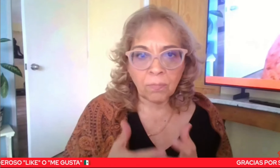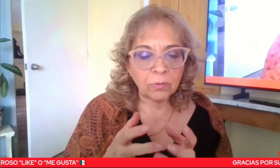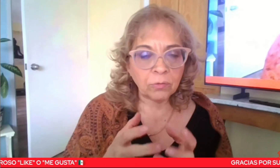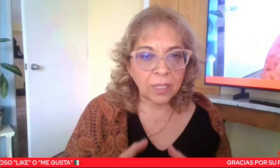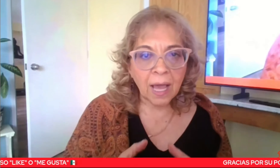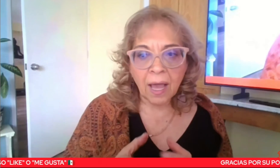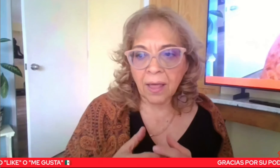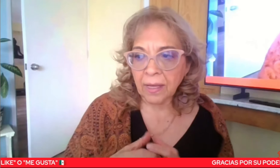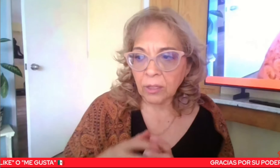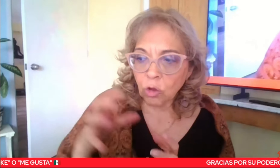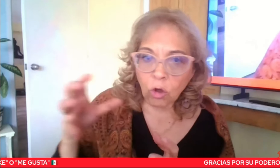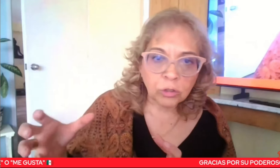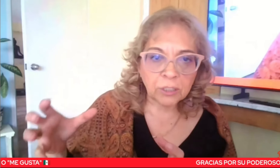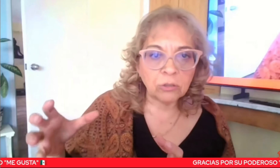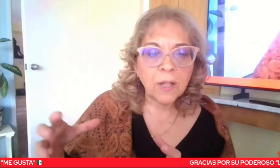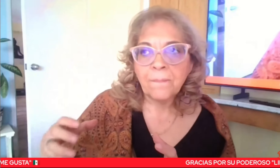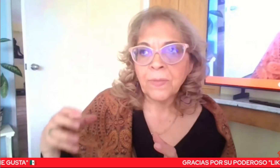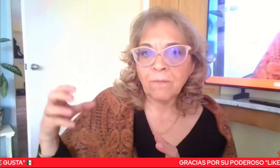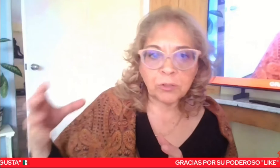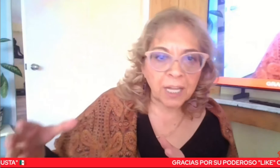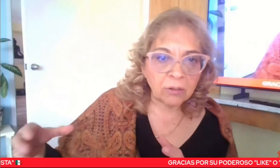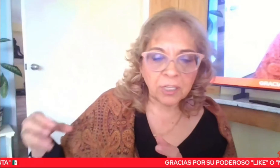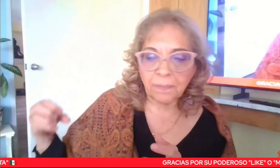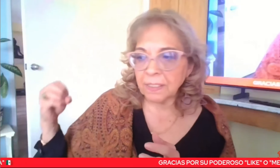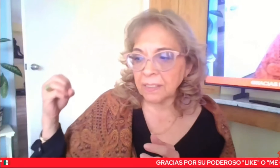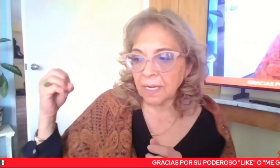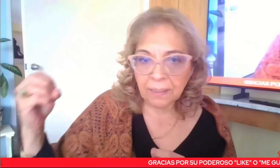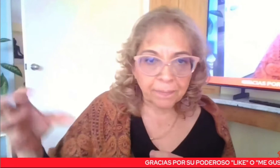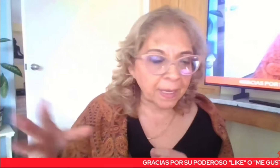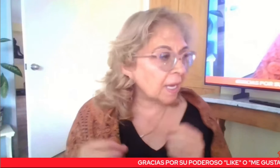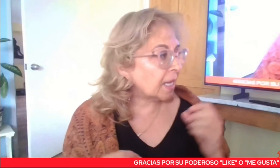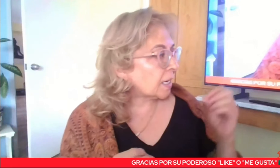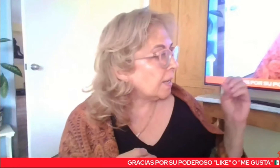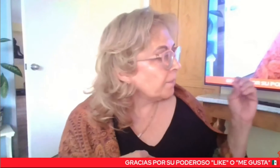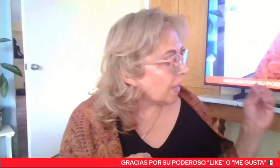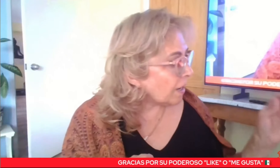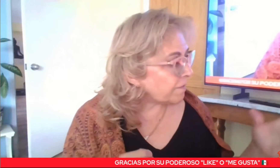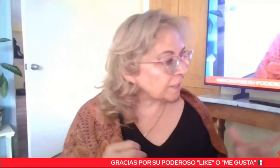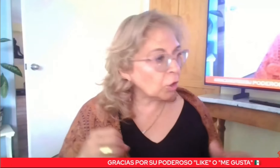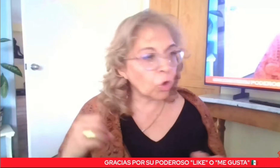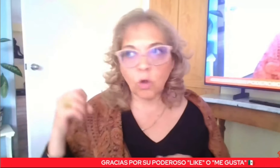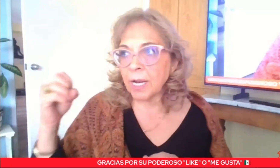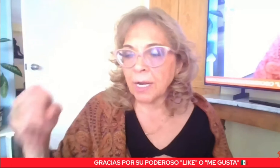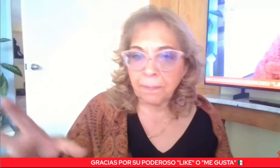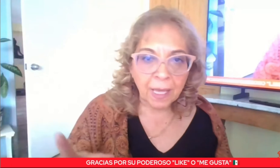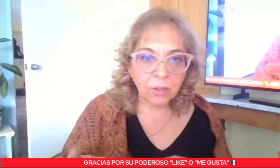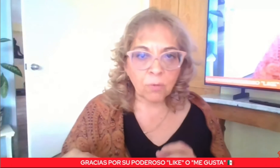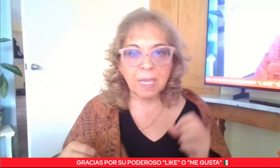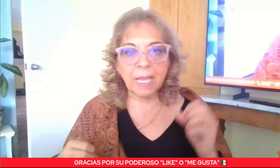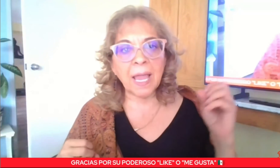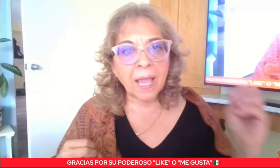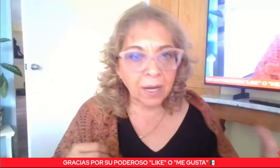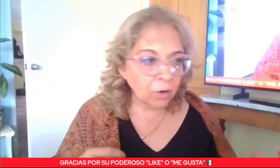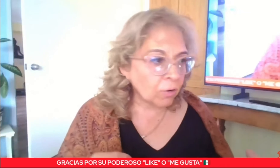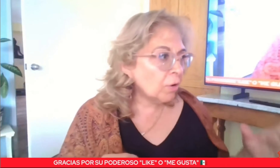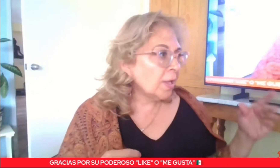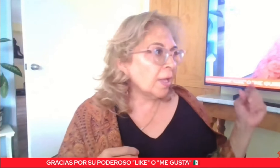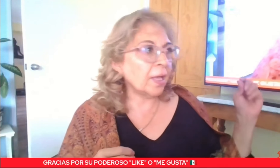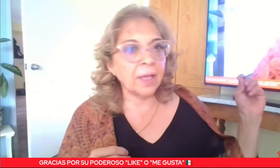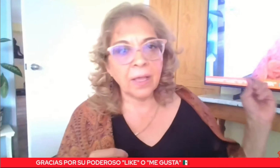la oportunidad a que todos esos voceros, el presidente del SPR, el Fisgón, el Pedro Miguel,